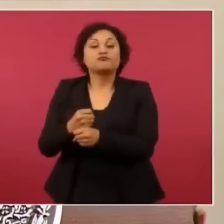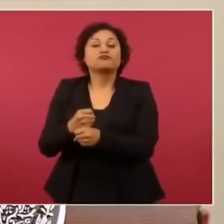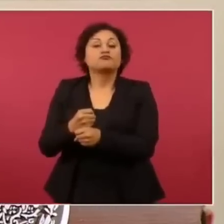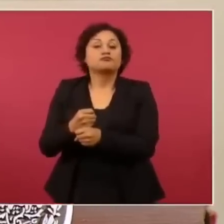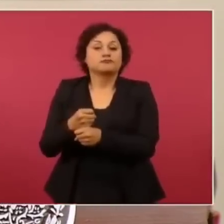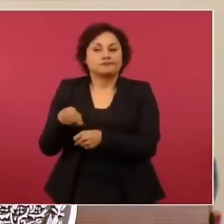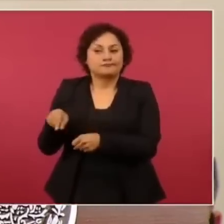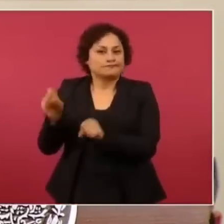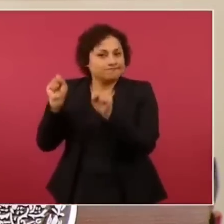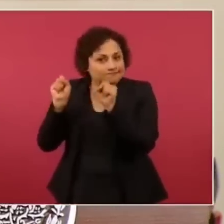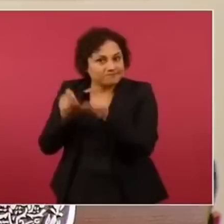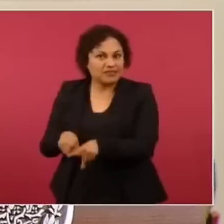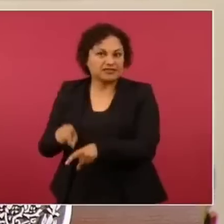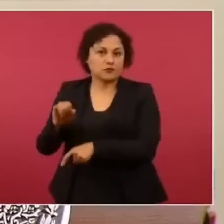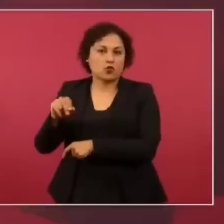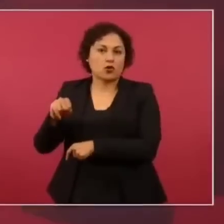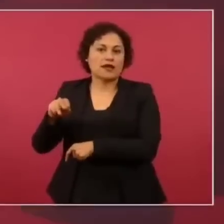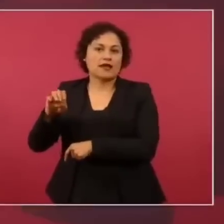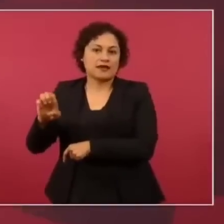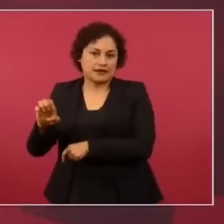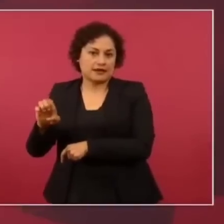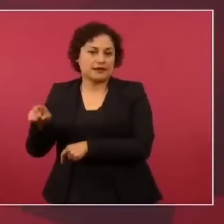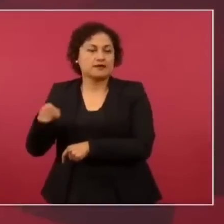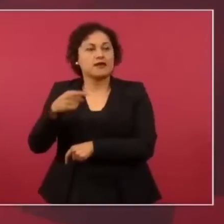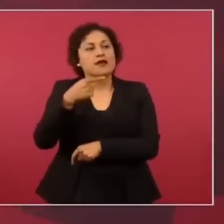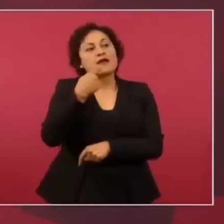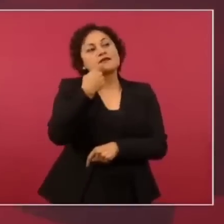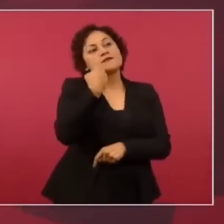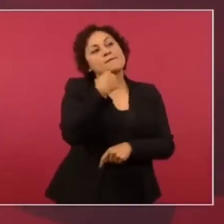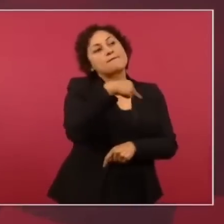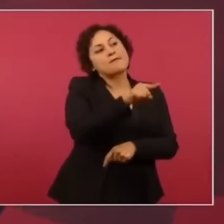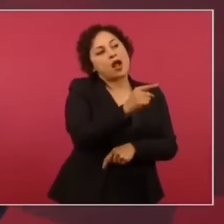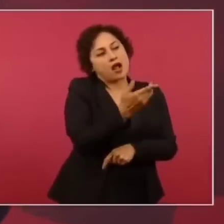lo impugnan, se les da la suspensión.